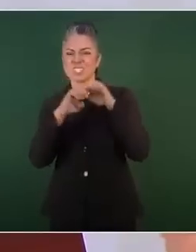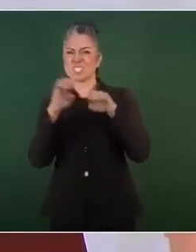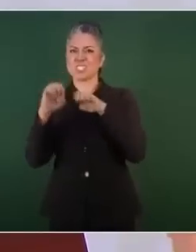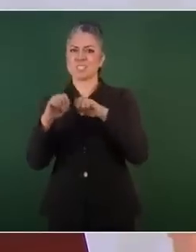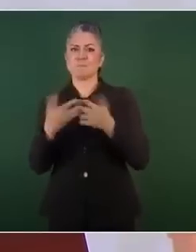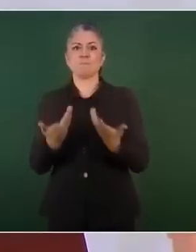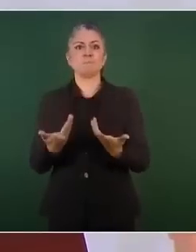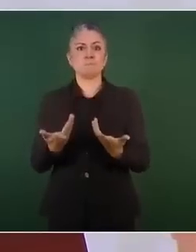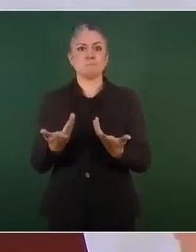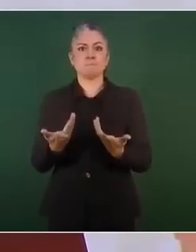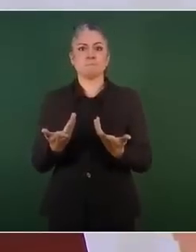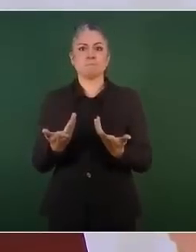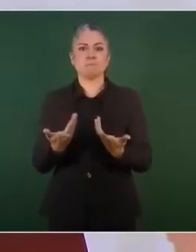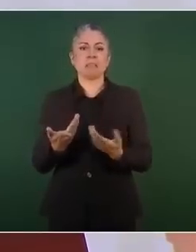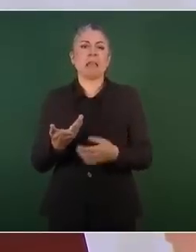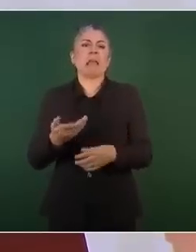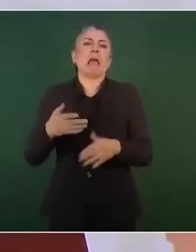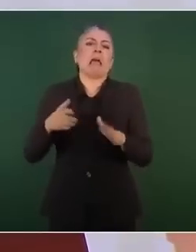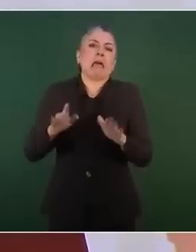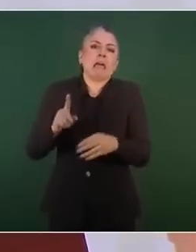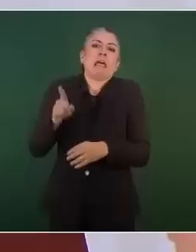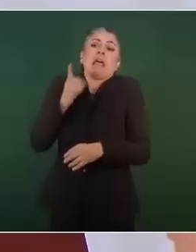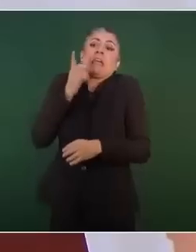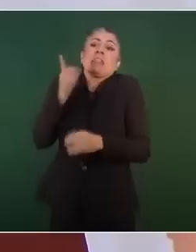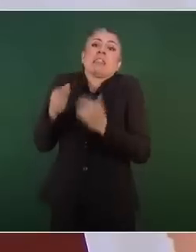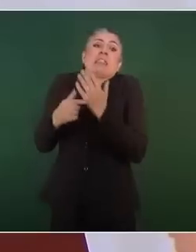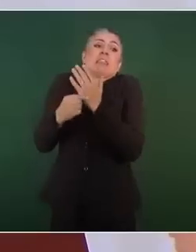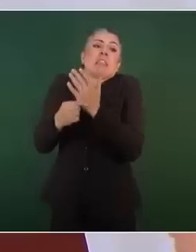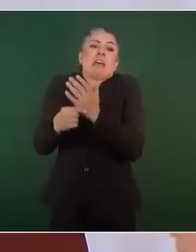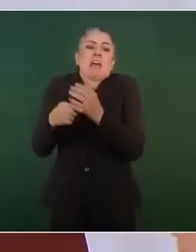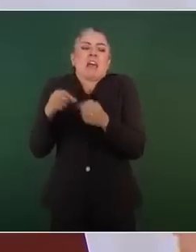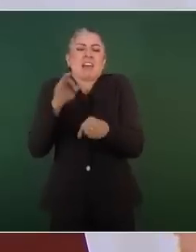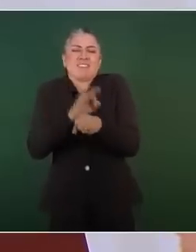supuestamente de defensa de derechos humanos.